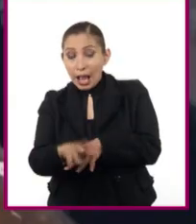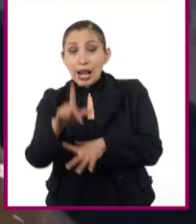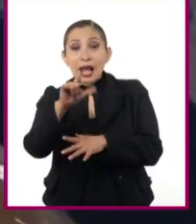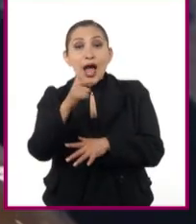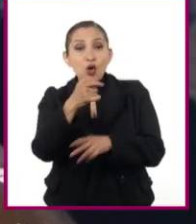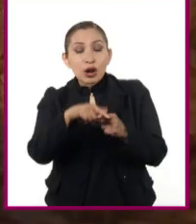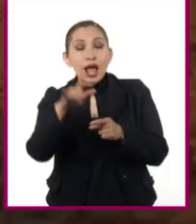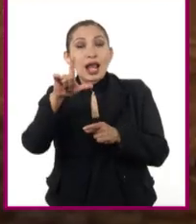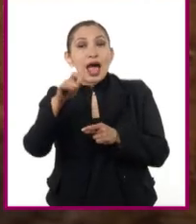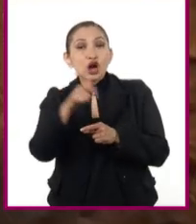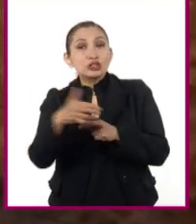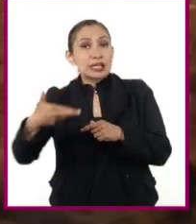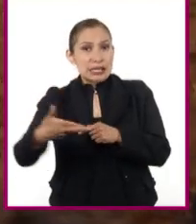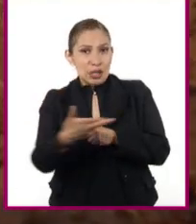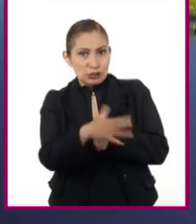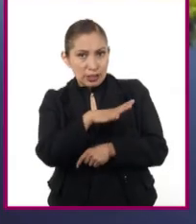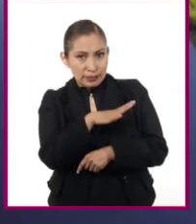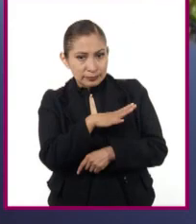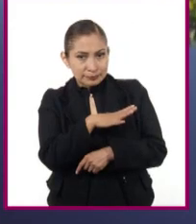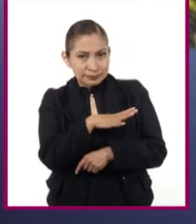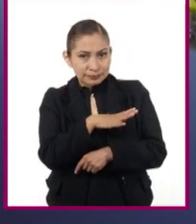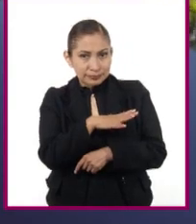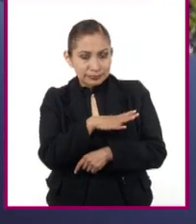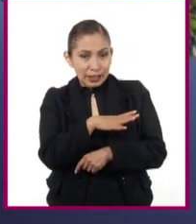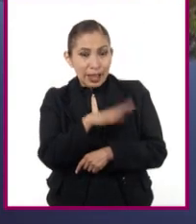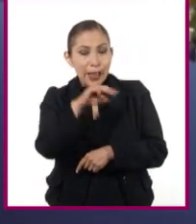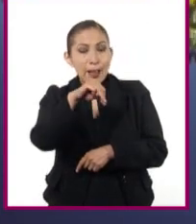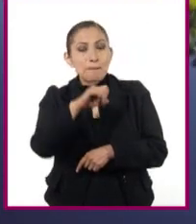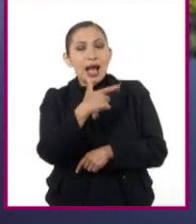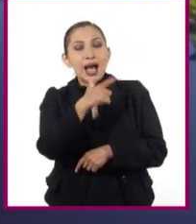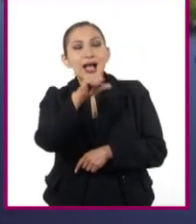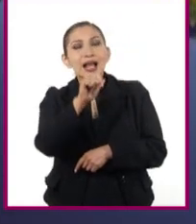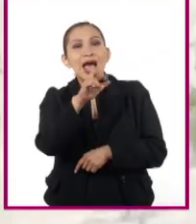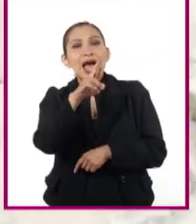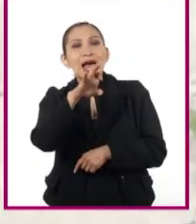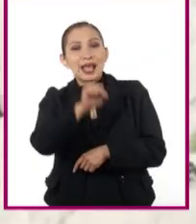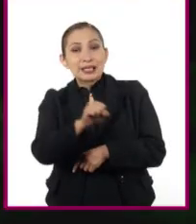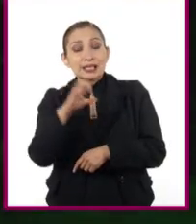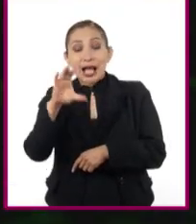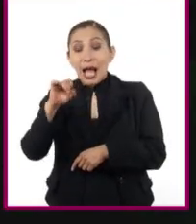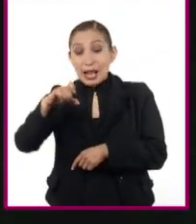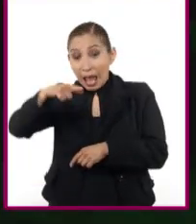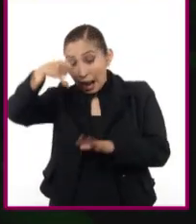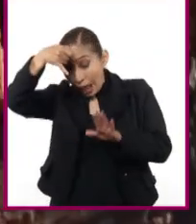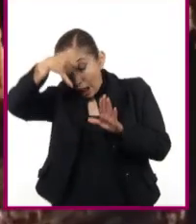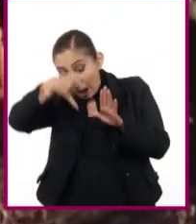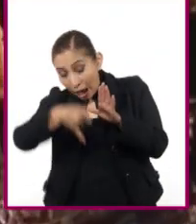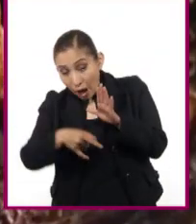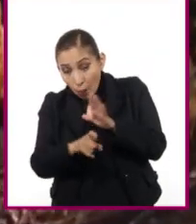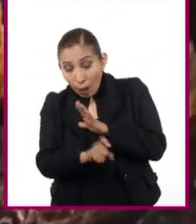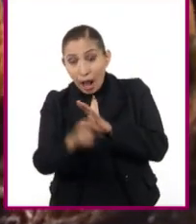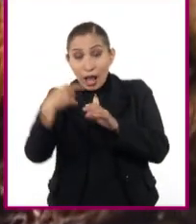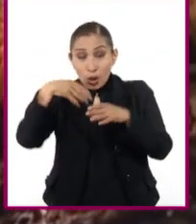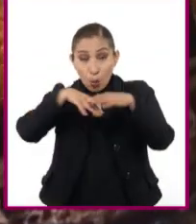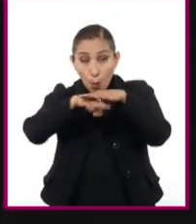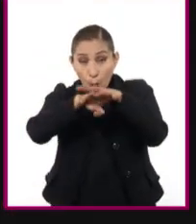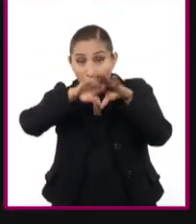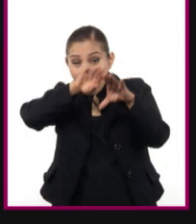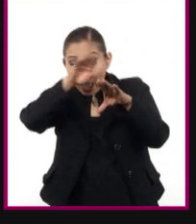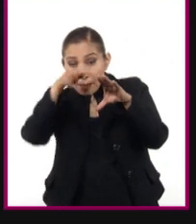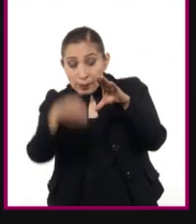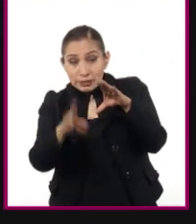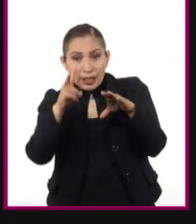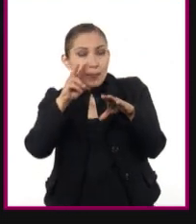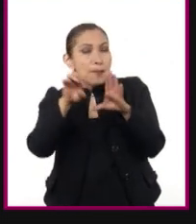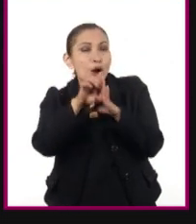en lagunas, lagos y ríos, en los manglares costeros, en canales subterráneos, en cavernas.